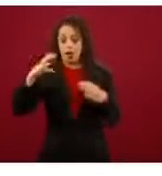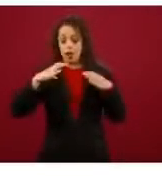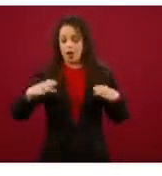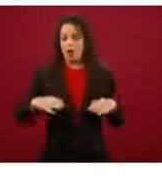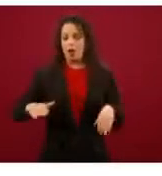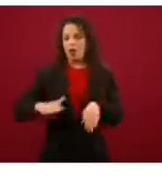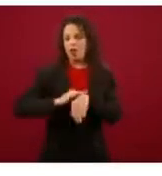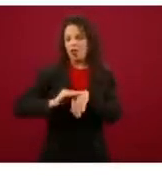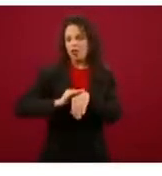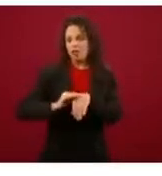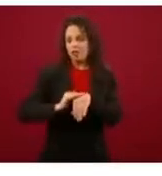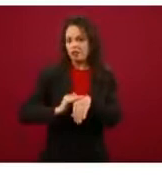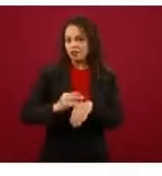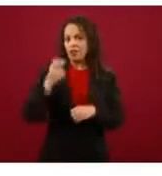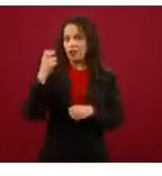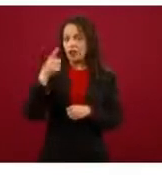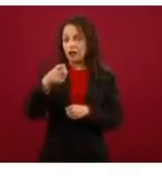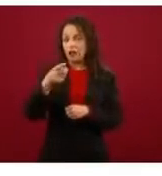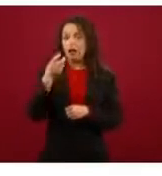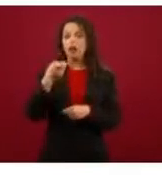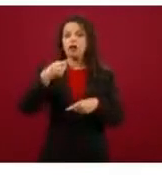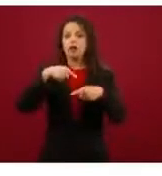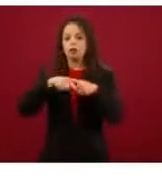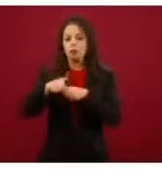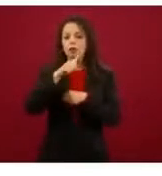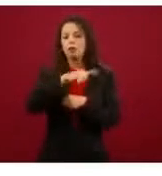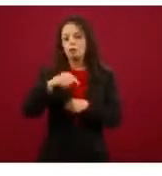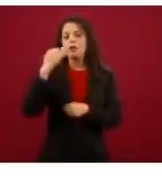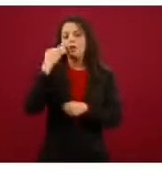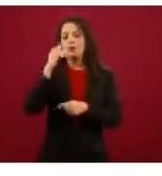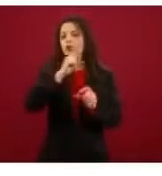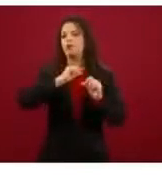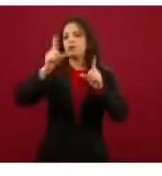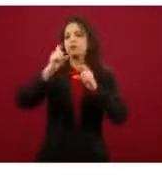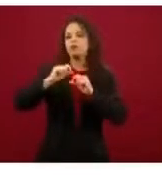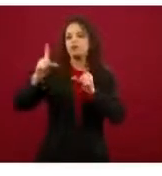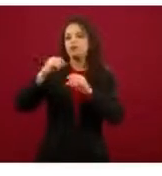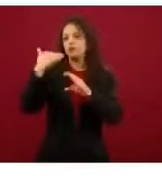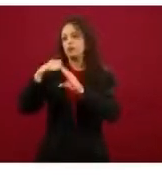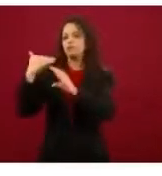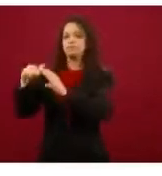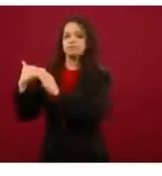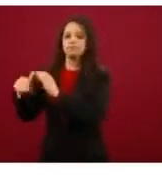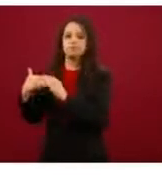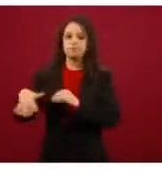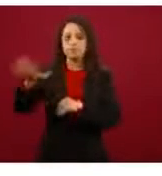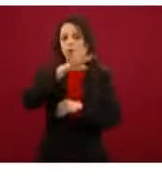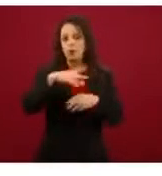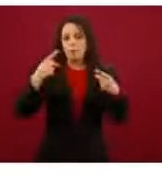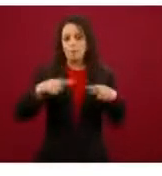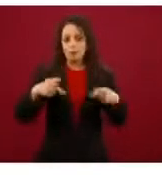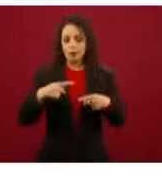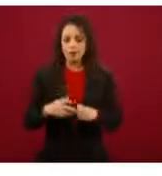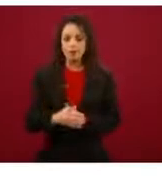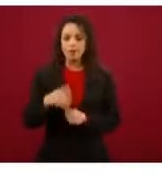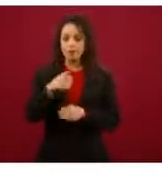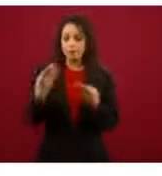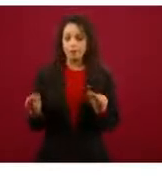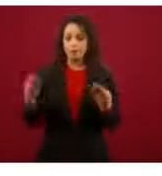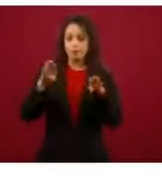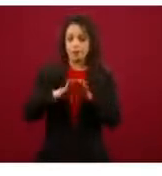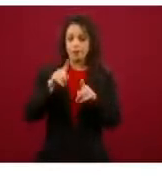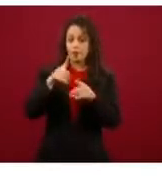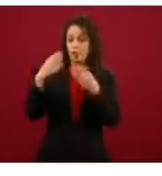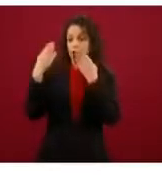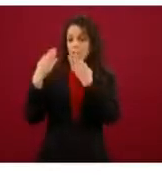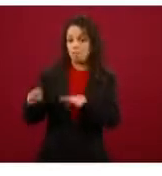dedicó a comercializar a partir de la red. Se logró localizar la identidad del agresor, además de las cuentas bancarias al que se hicieron los